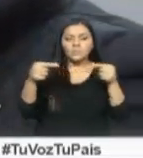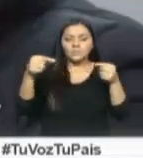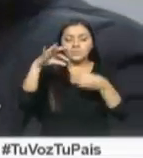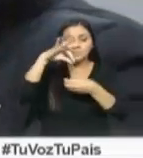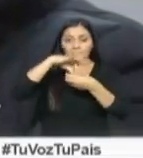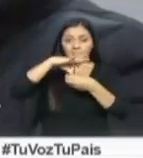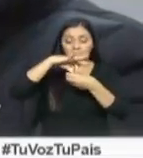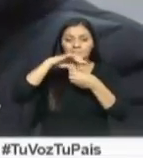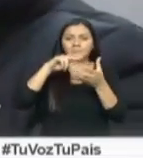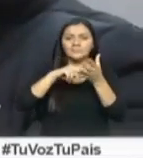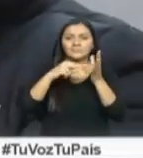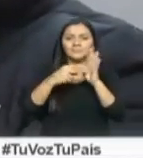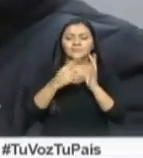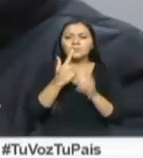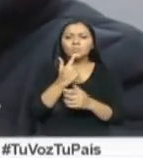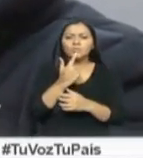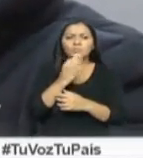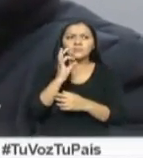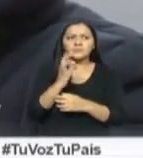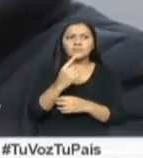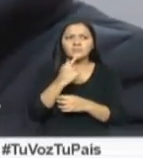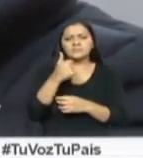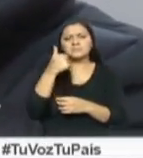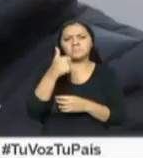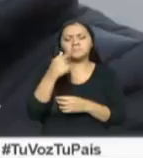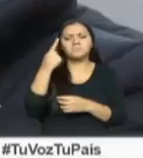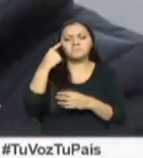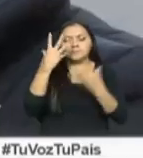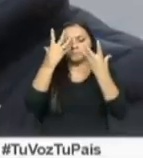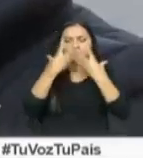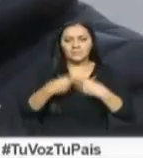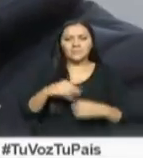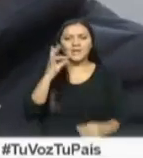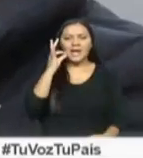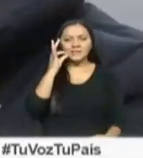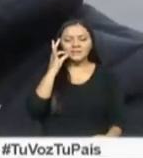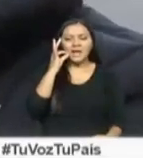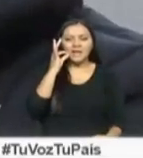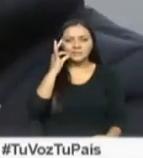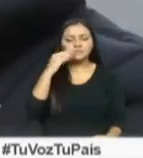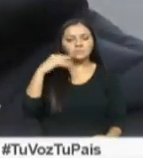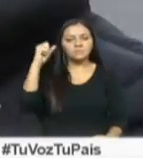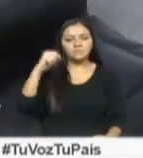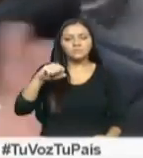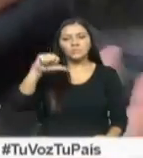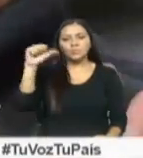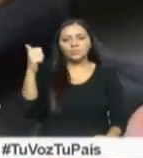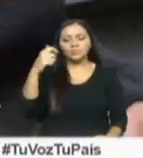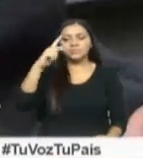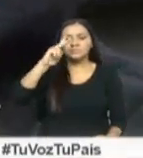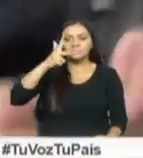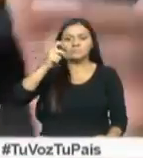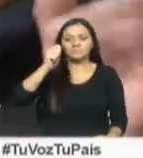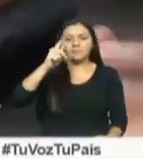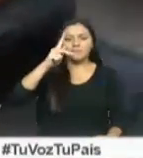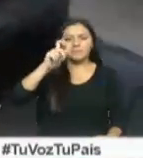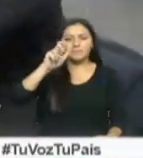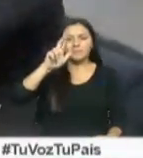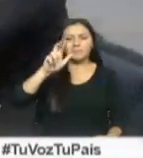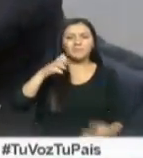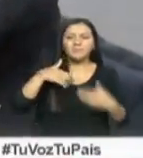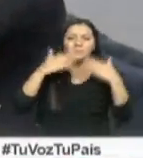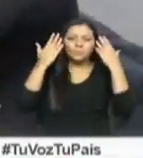delgadita y es dulce, y dicen que esa es buena para cuyicar, para mascar. La del chapare, no sé,